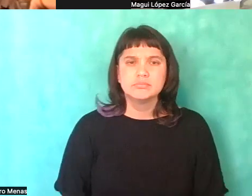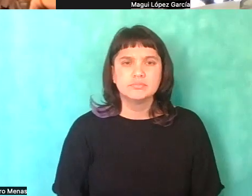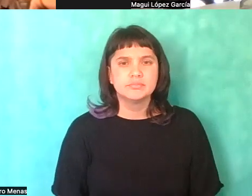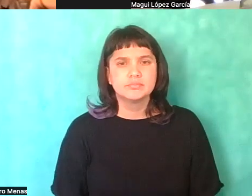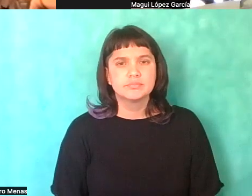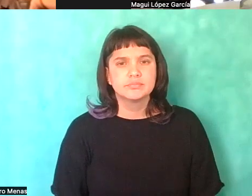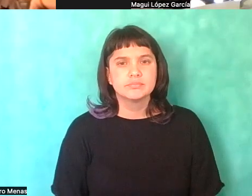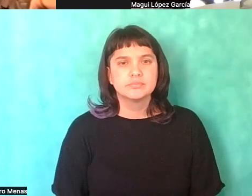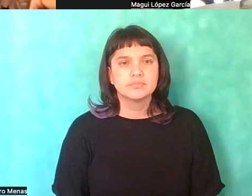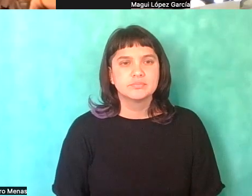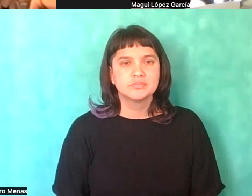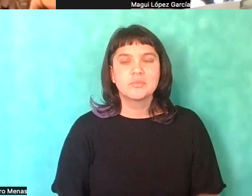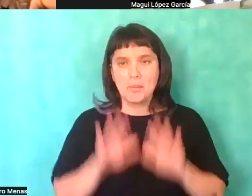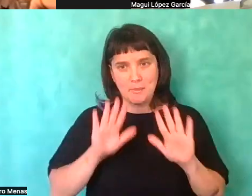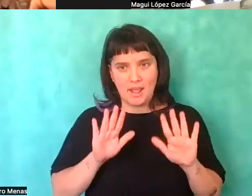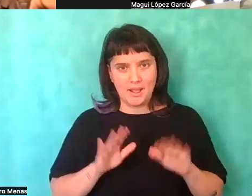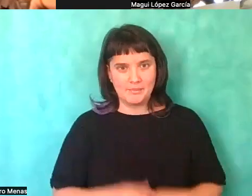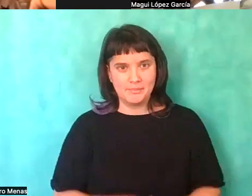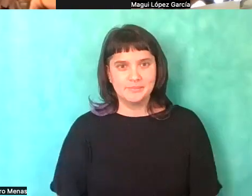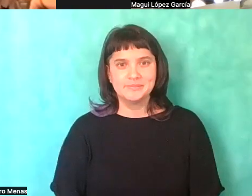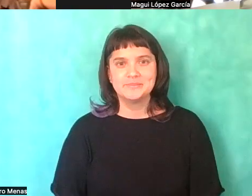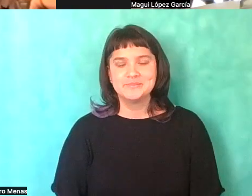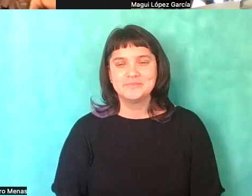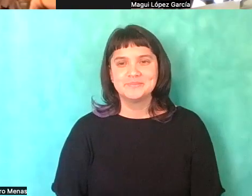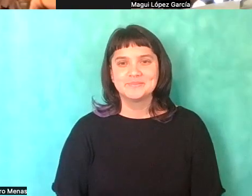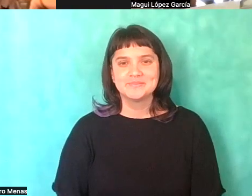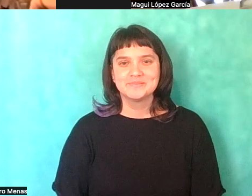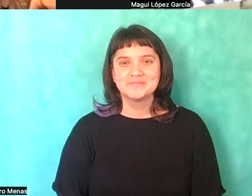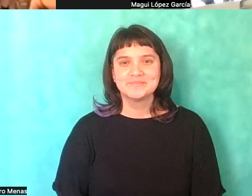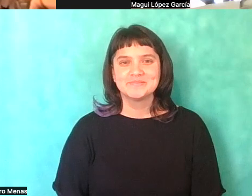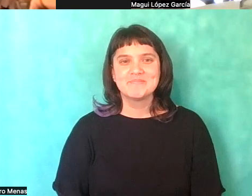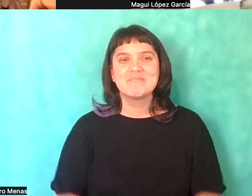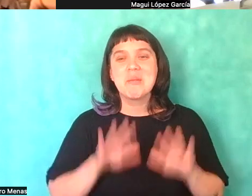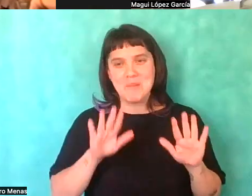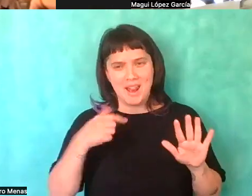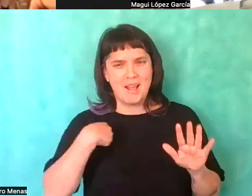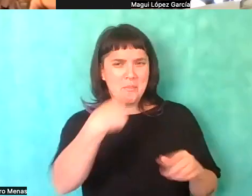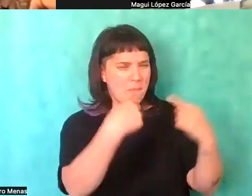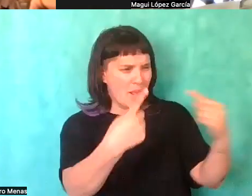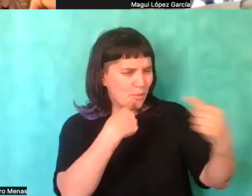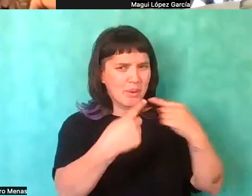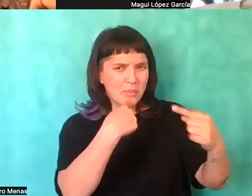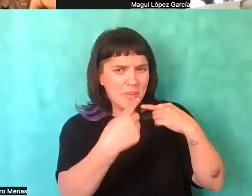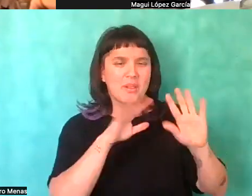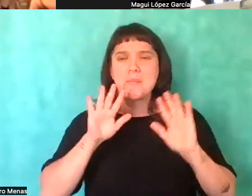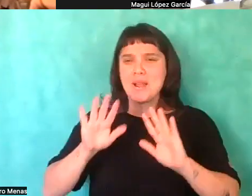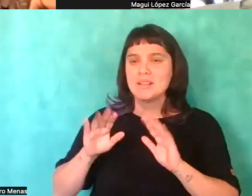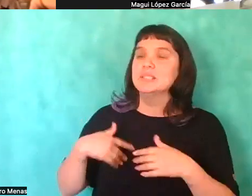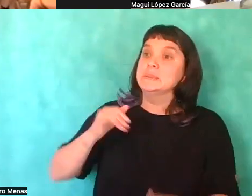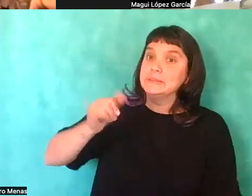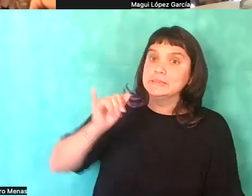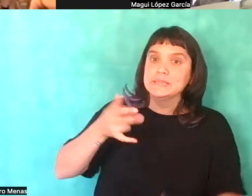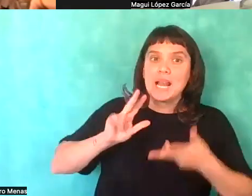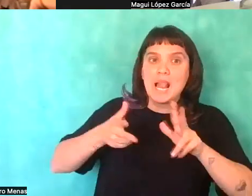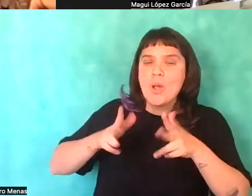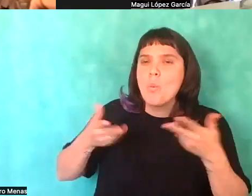Bueno, Para. y sí, le vamos a contar 80 cosas. Porque, ¿Sí? no, pero ¿sabes qué pasa? Es que hay mucha lengua de señas, pero ¿y qué